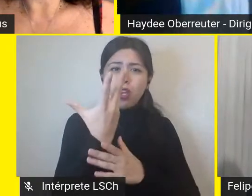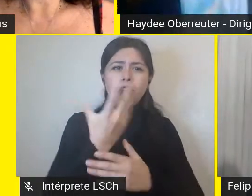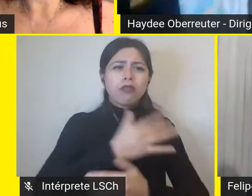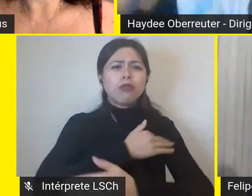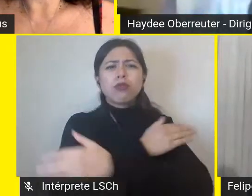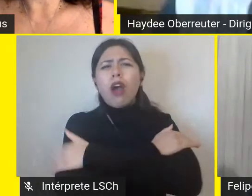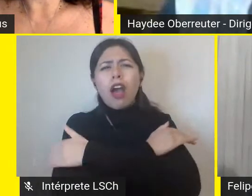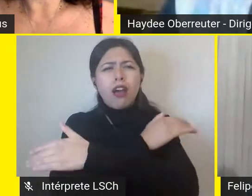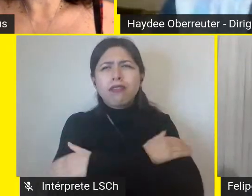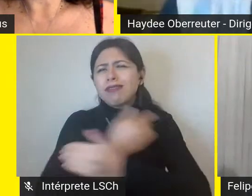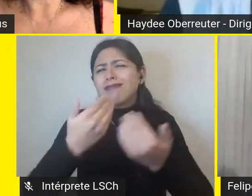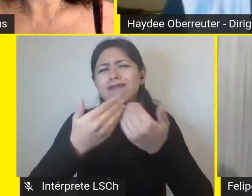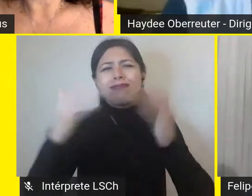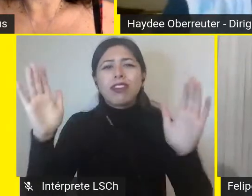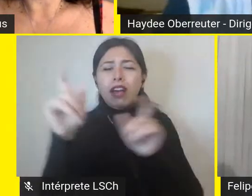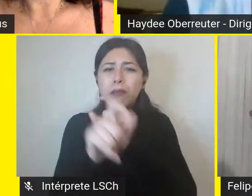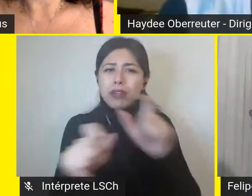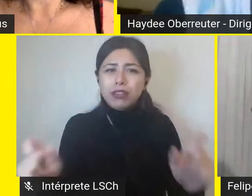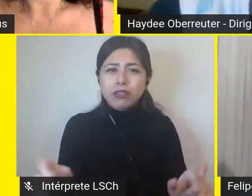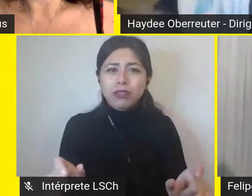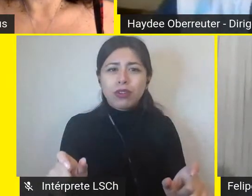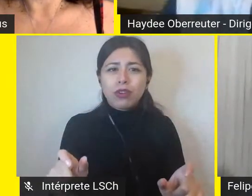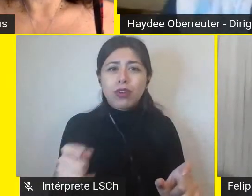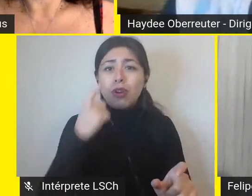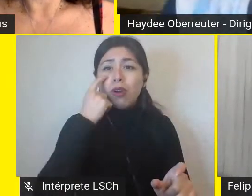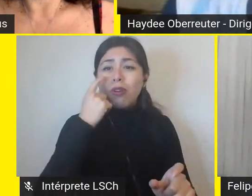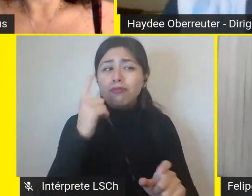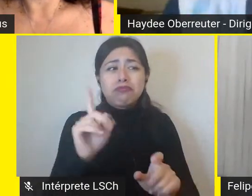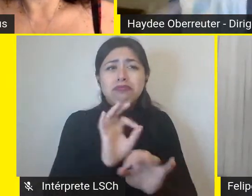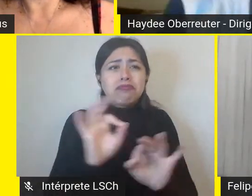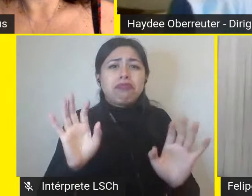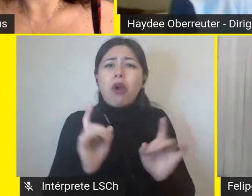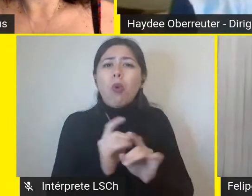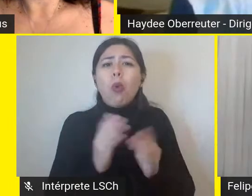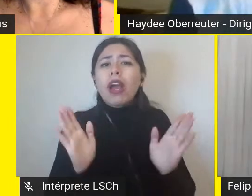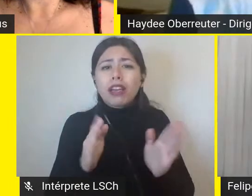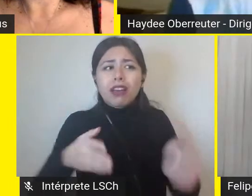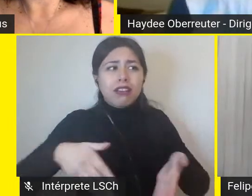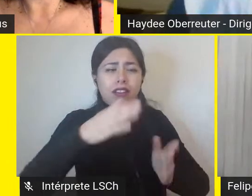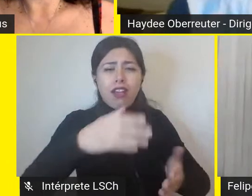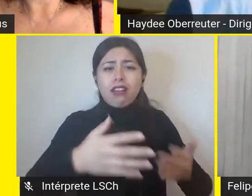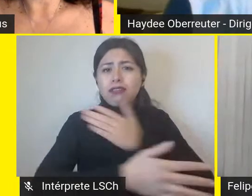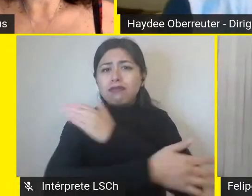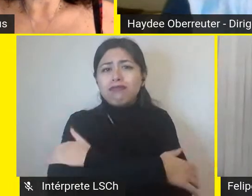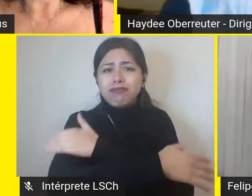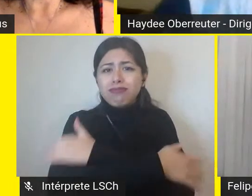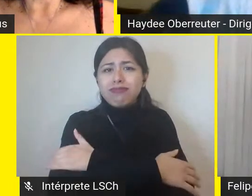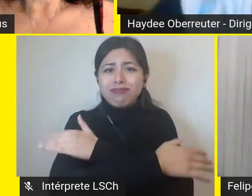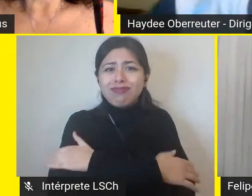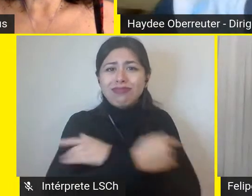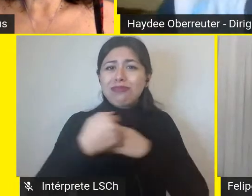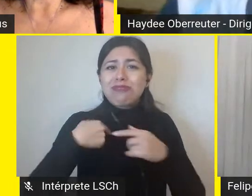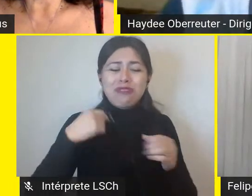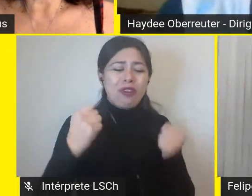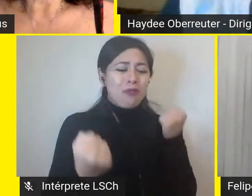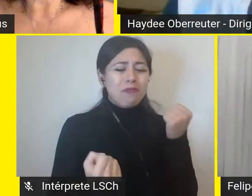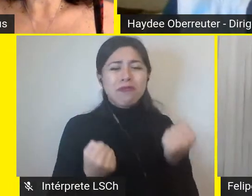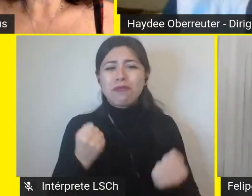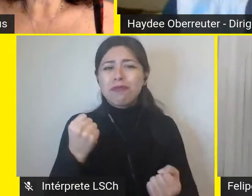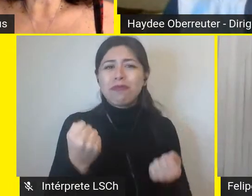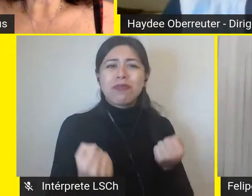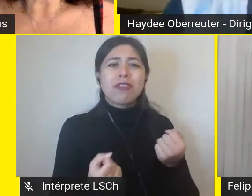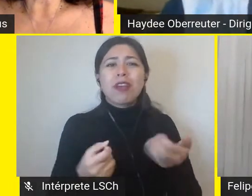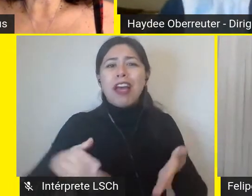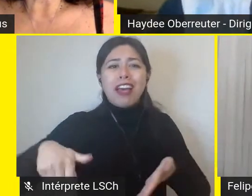con el que fuera, conocías gente en la calle, que terminabas bailando cumbia en mitad de la